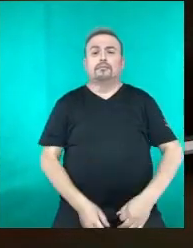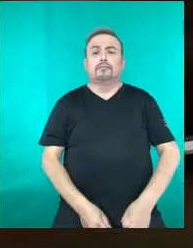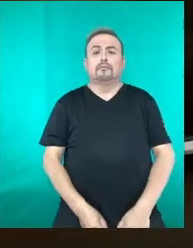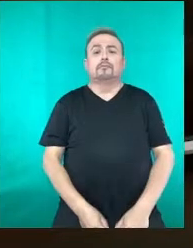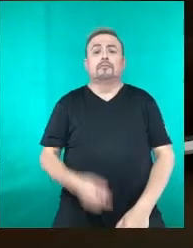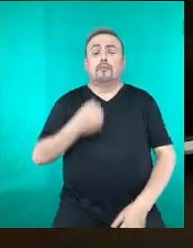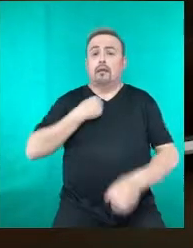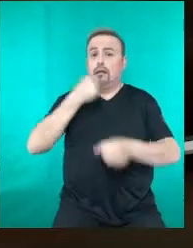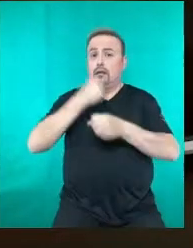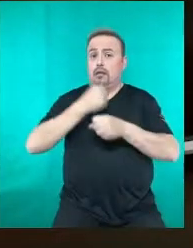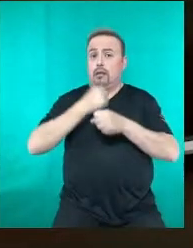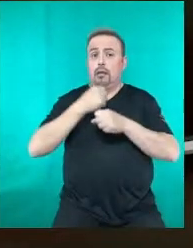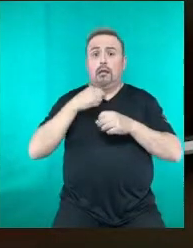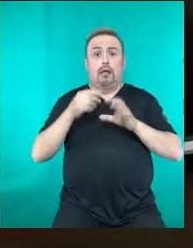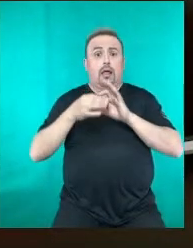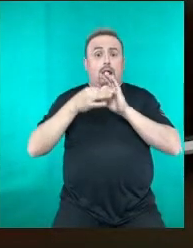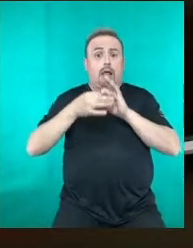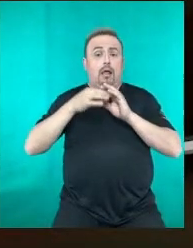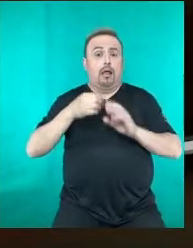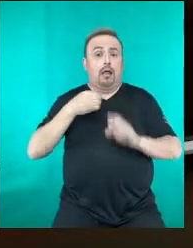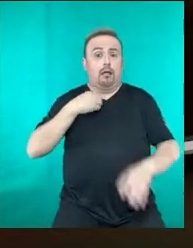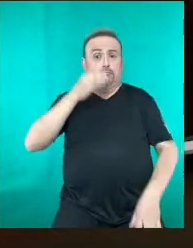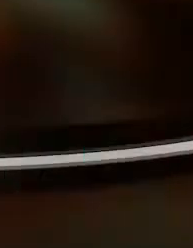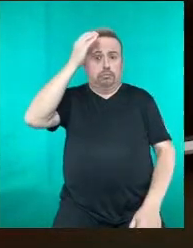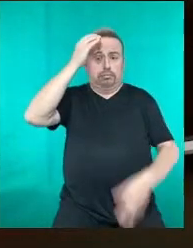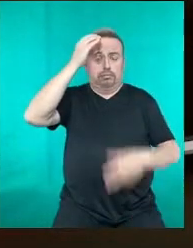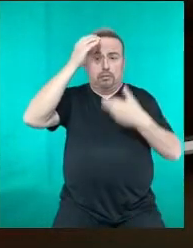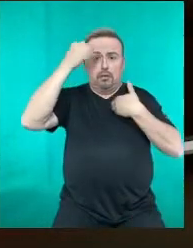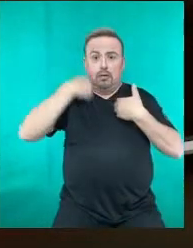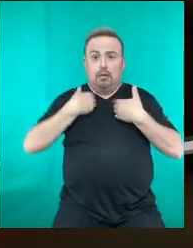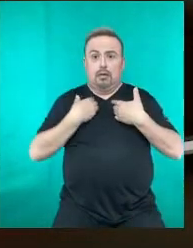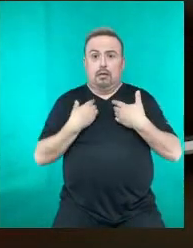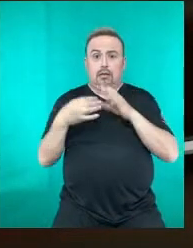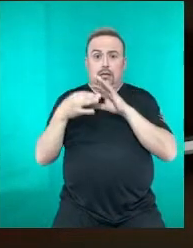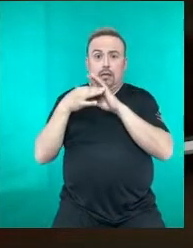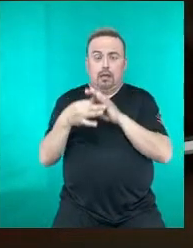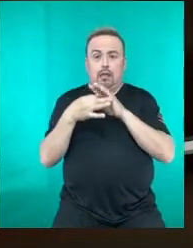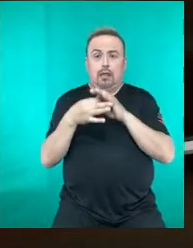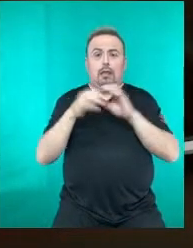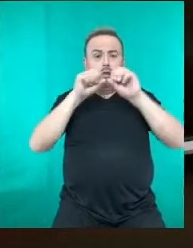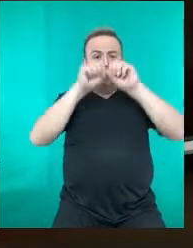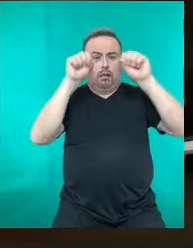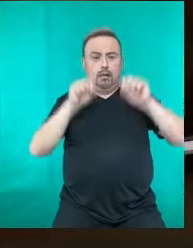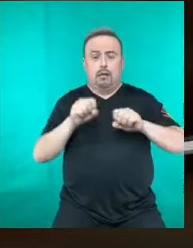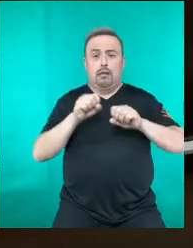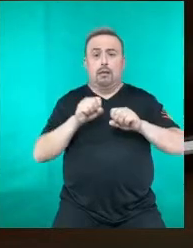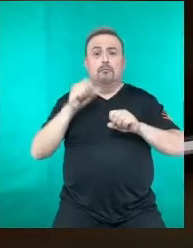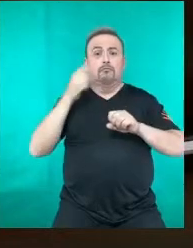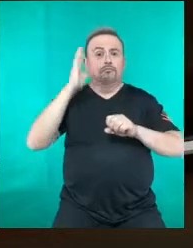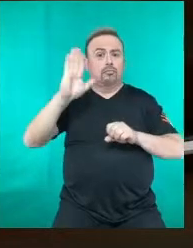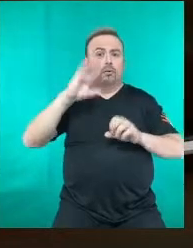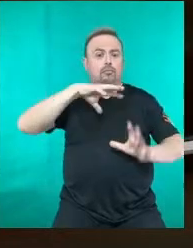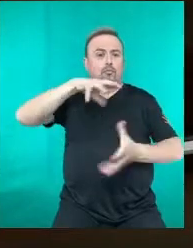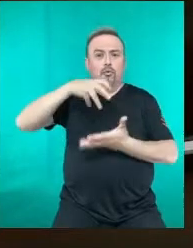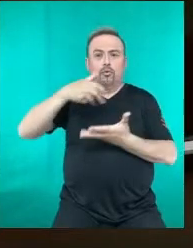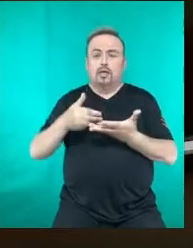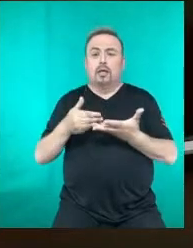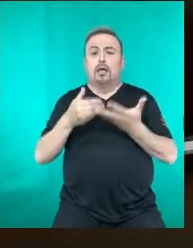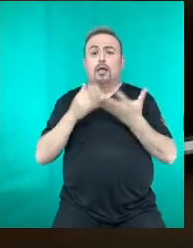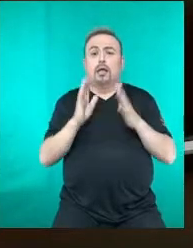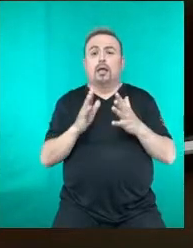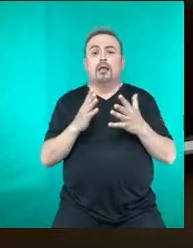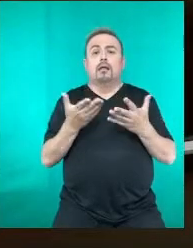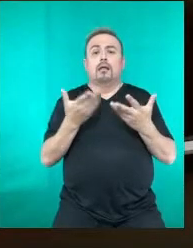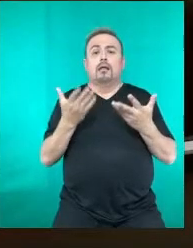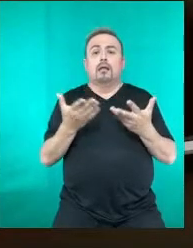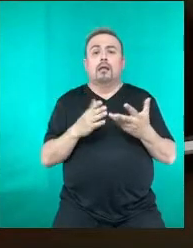Trabajamos gracias a este conocimiento con sistemas de clase mundial, como SAP, como ESRI, en el caso del Sistema de